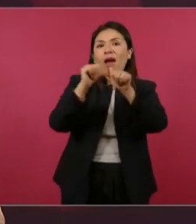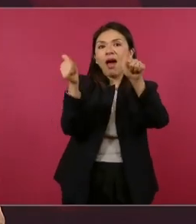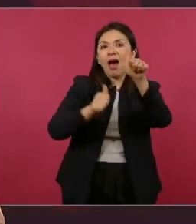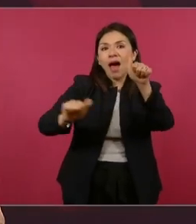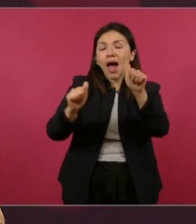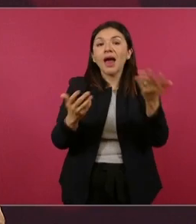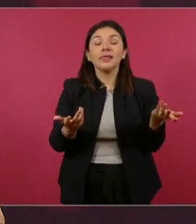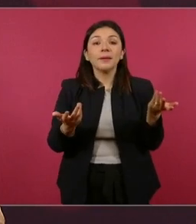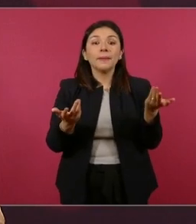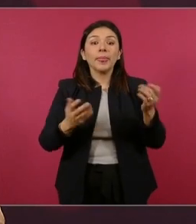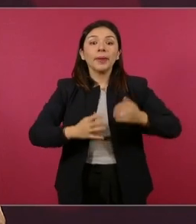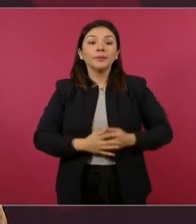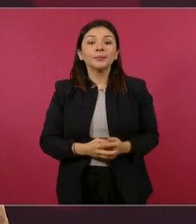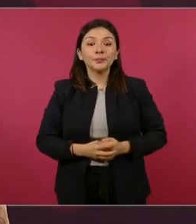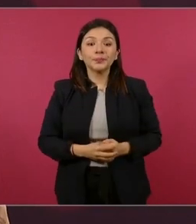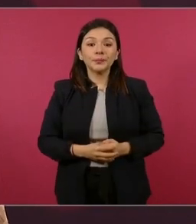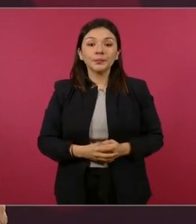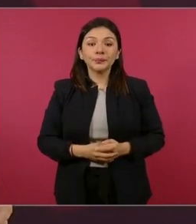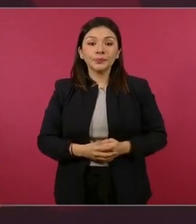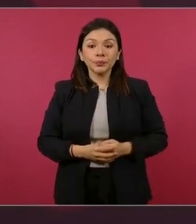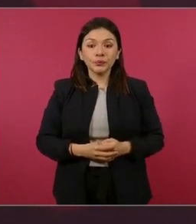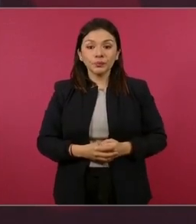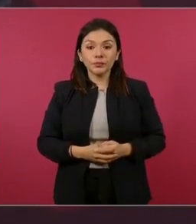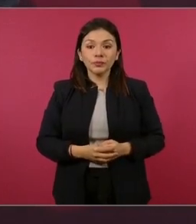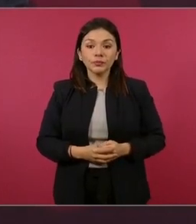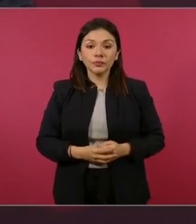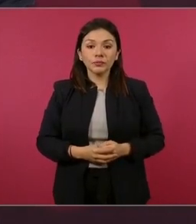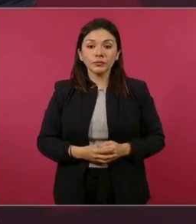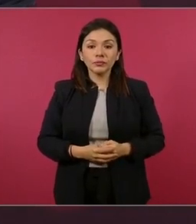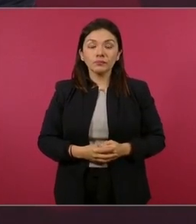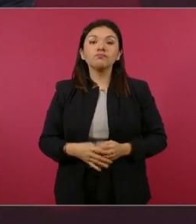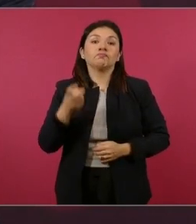y es bastante